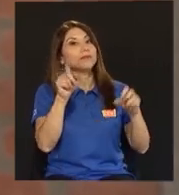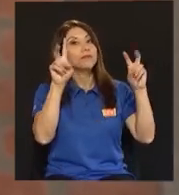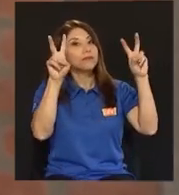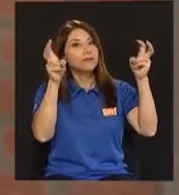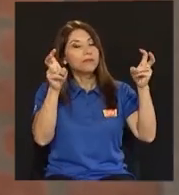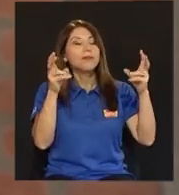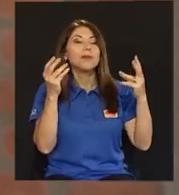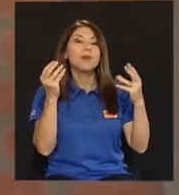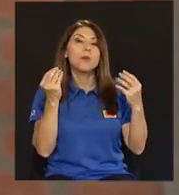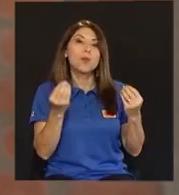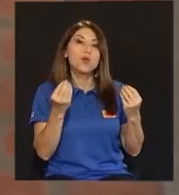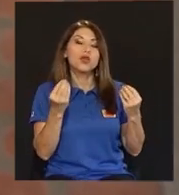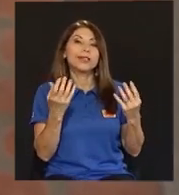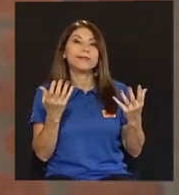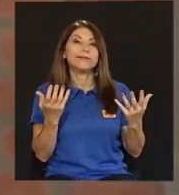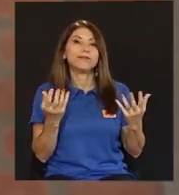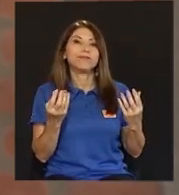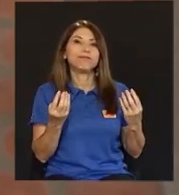muy,